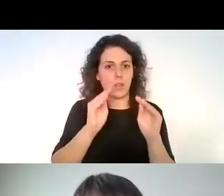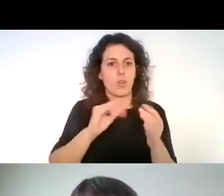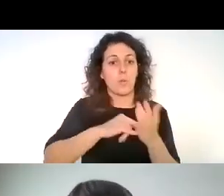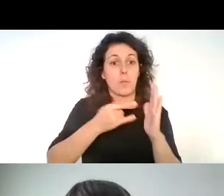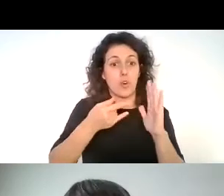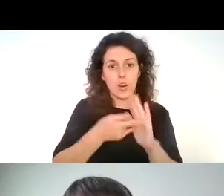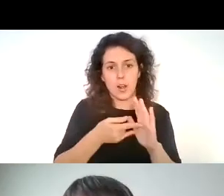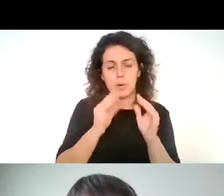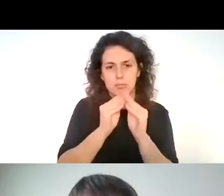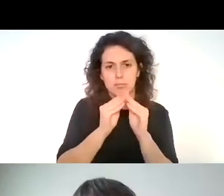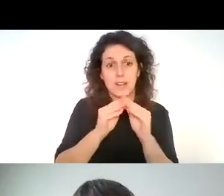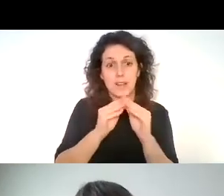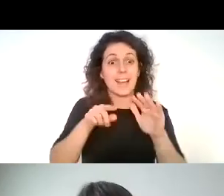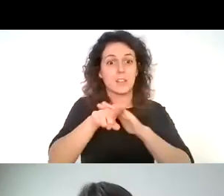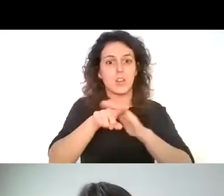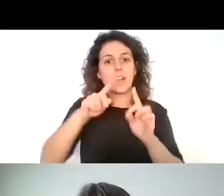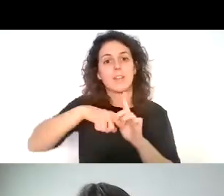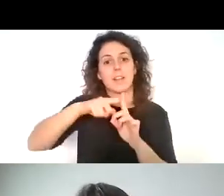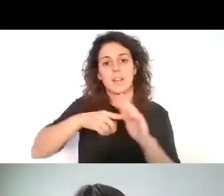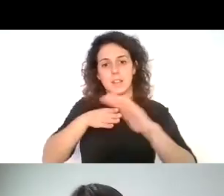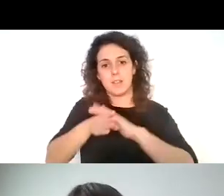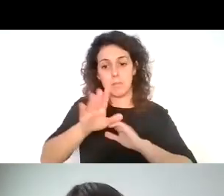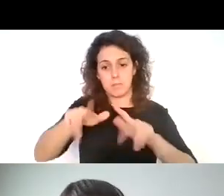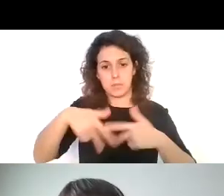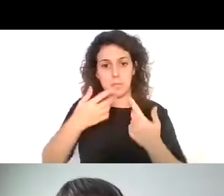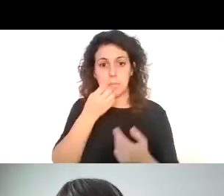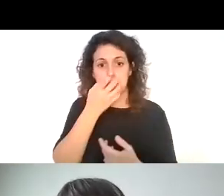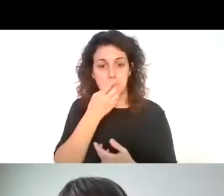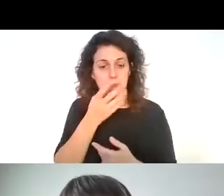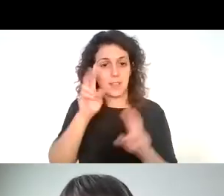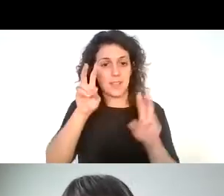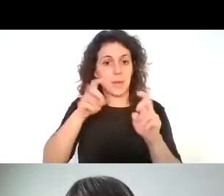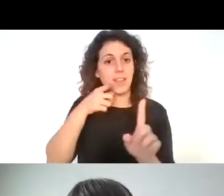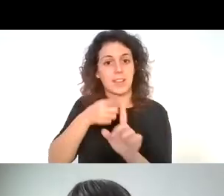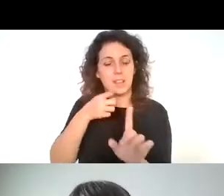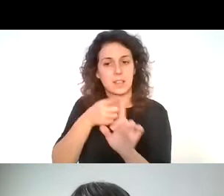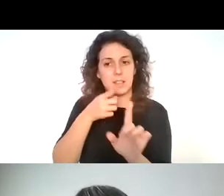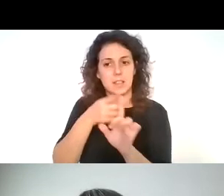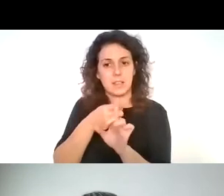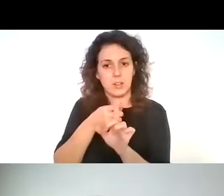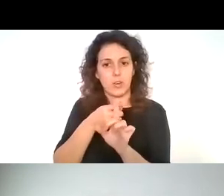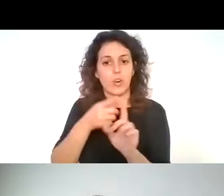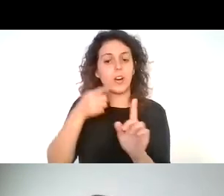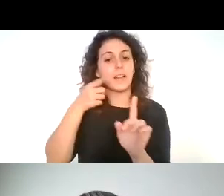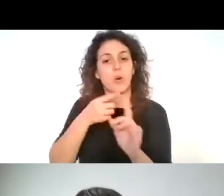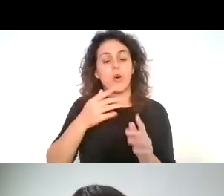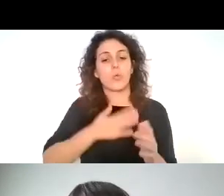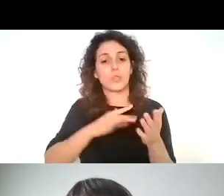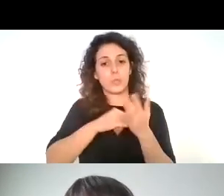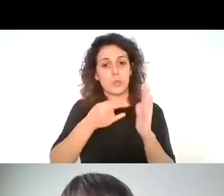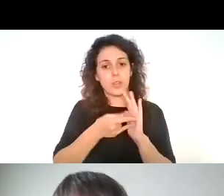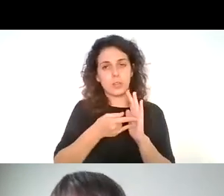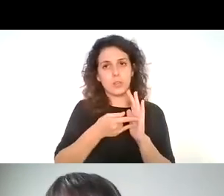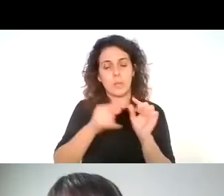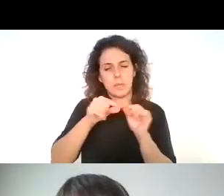un programa de gestión a nivel de accesibilidad que nos va muy bien a nosotros como destino para medir un poco el proyecto, cómo nos va funcionando y qué